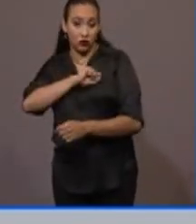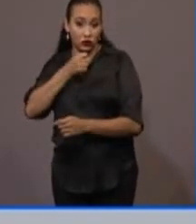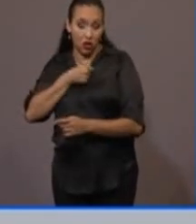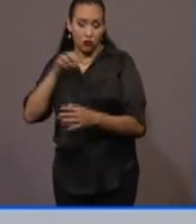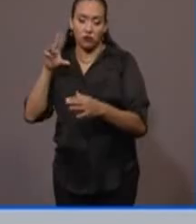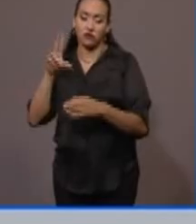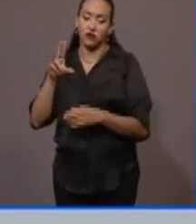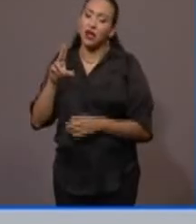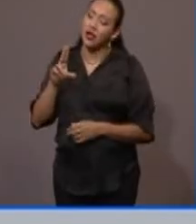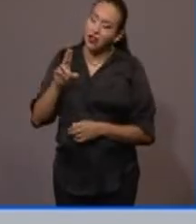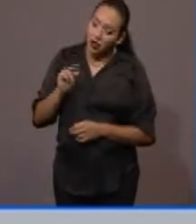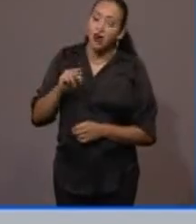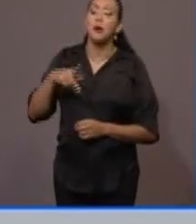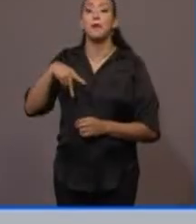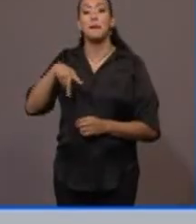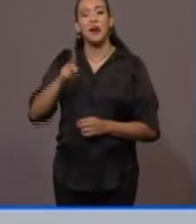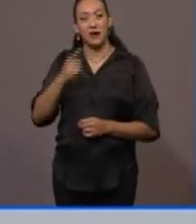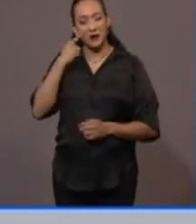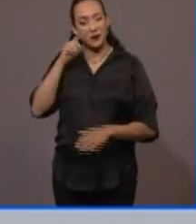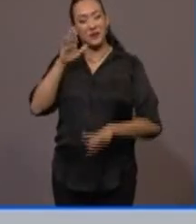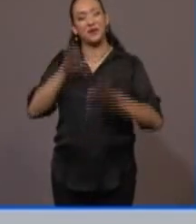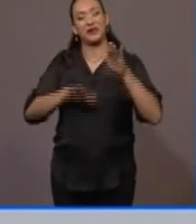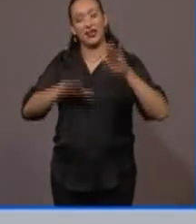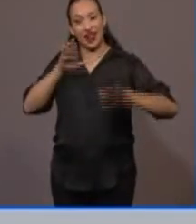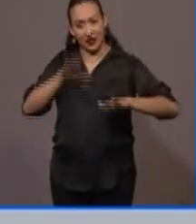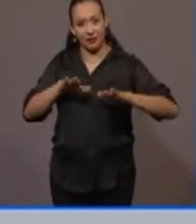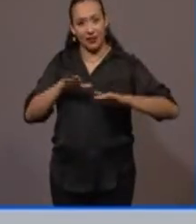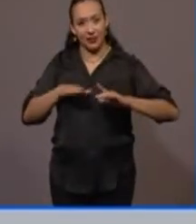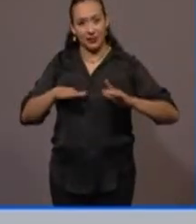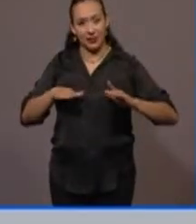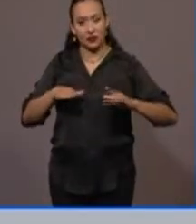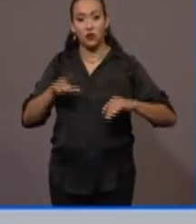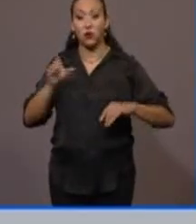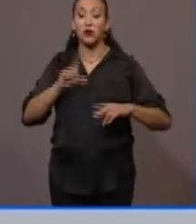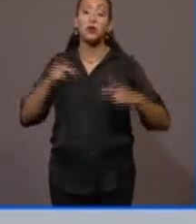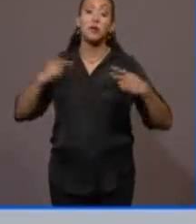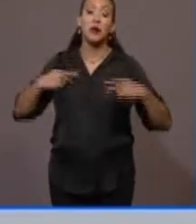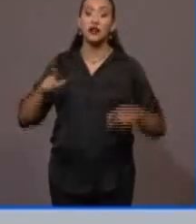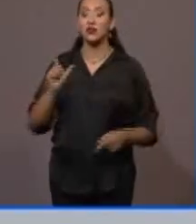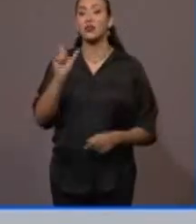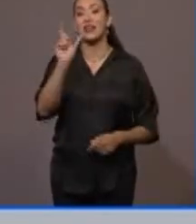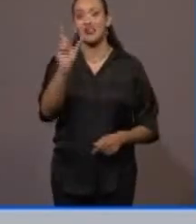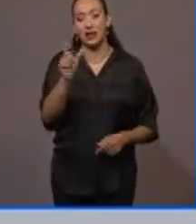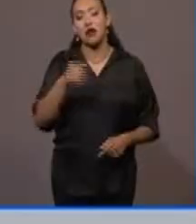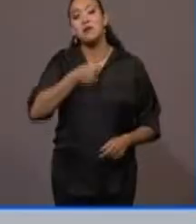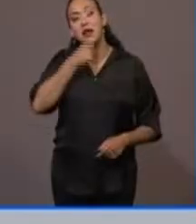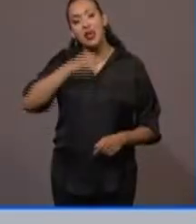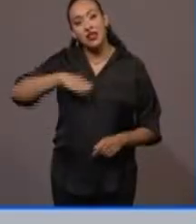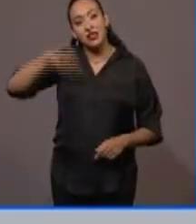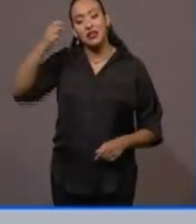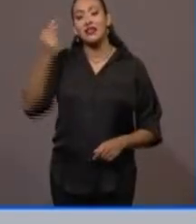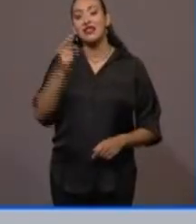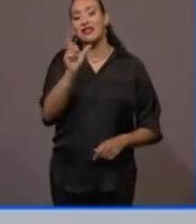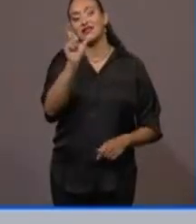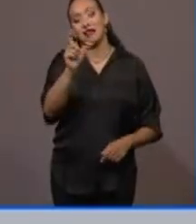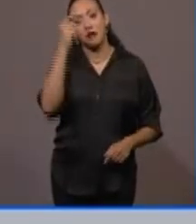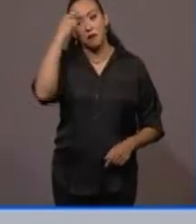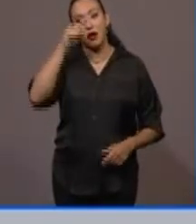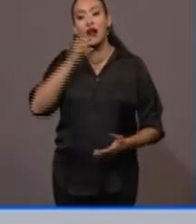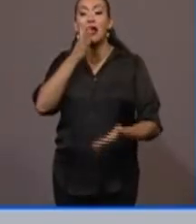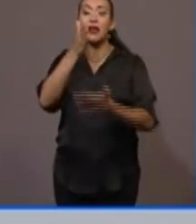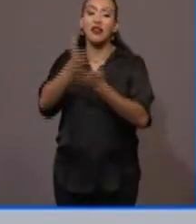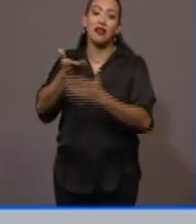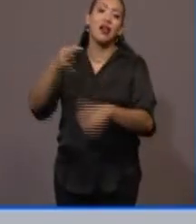Lo que quiere decir es que en muchas ocasiones el contar con un instrumento como la credencial de elector, en un